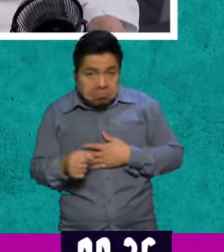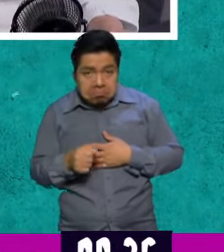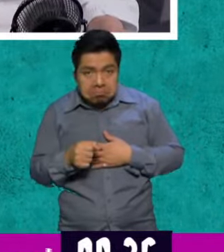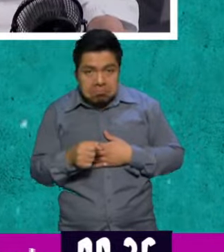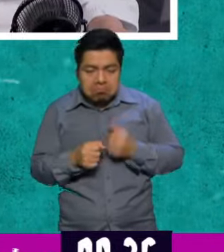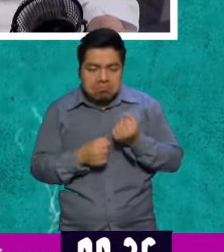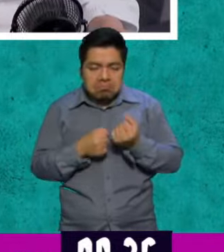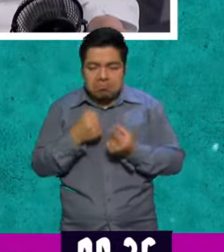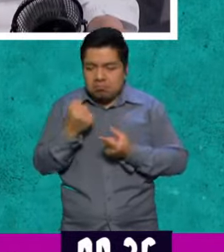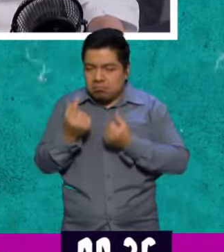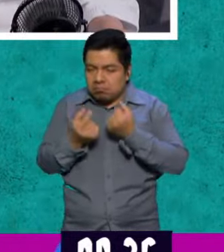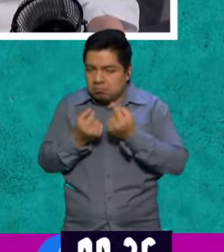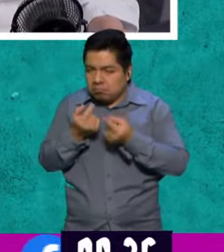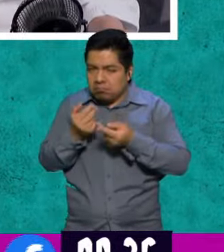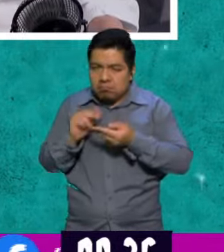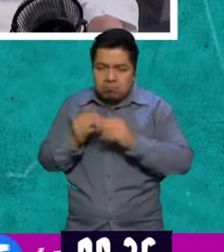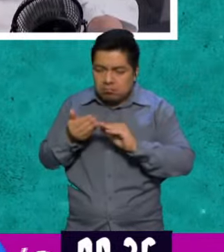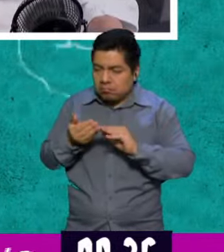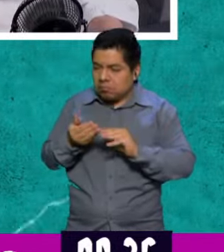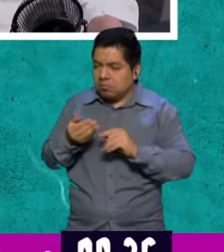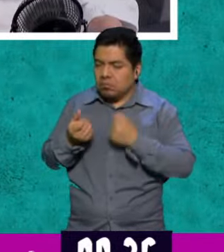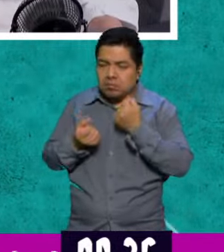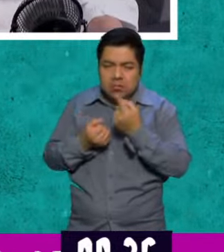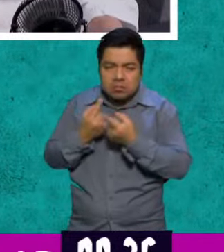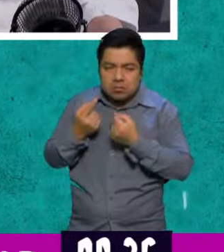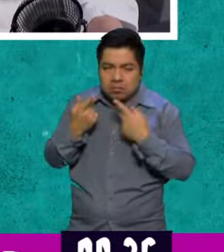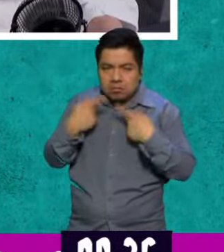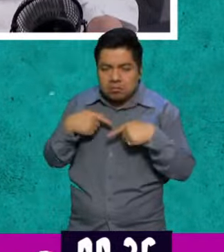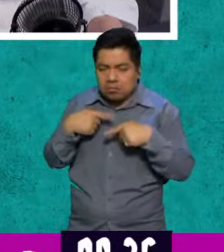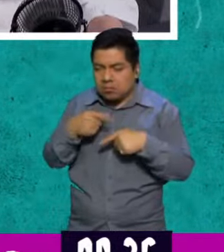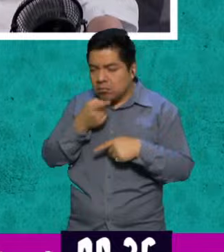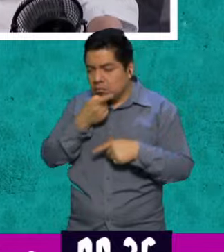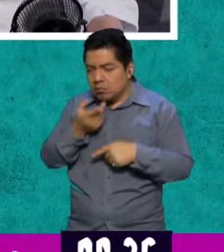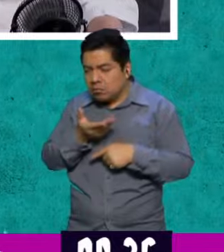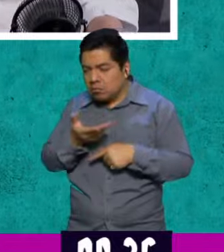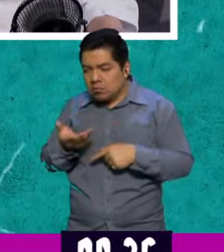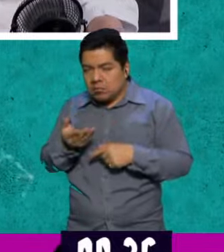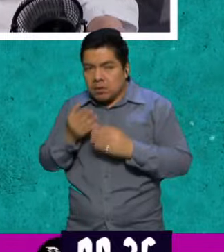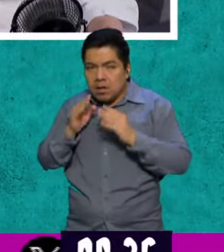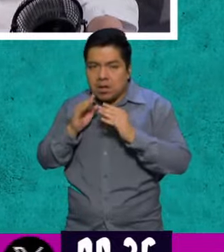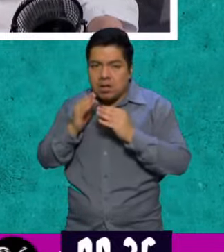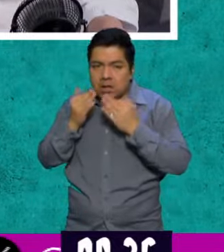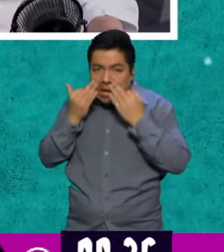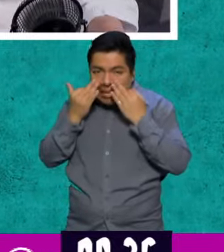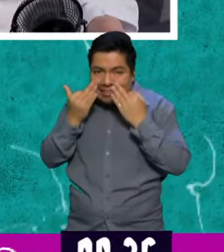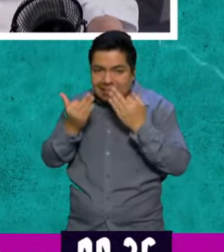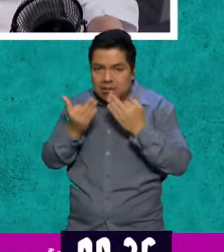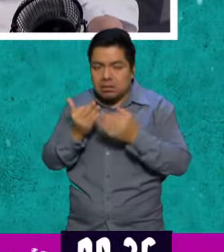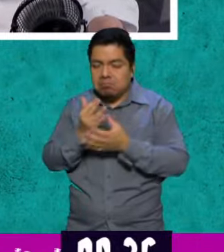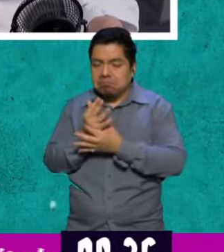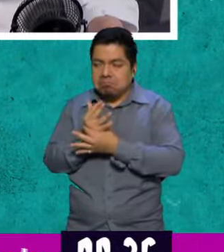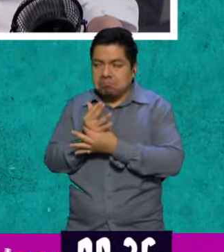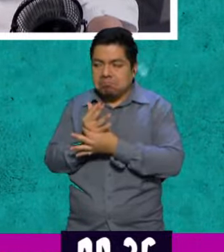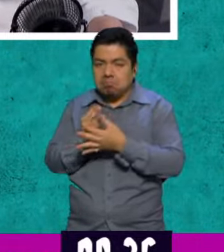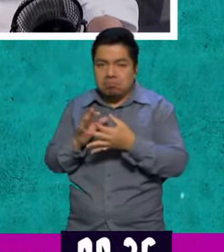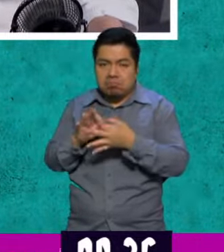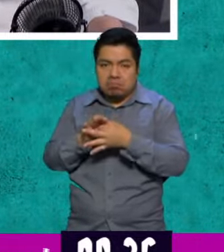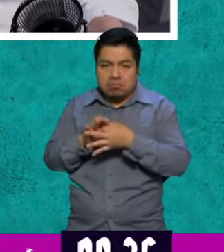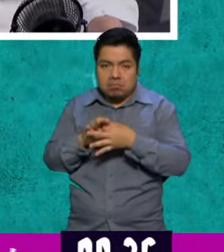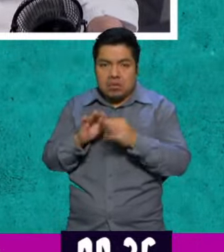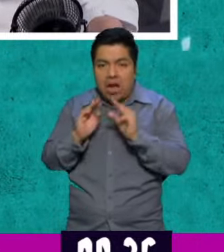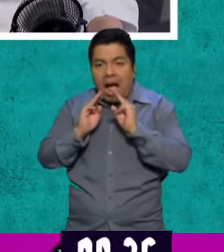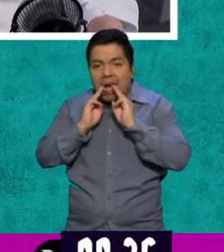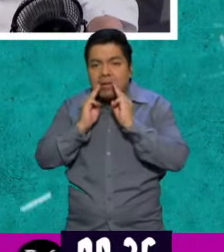algunos elementos, algunos testimonios de personas que ella dice estuvieron ligados al cártel de